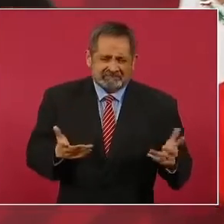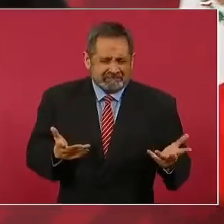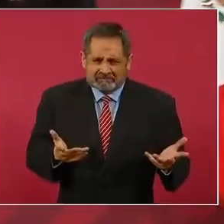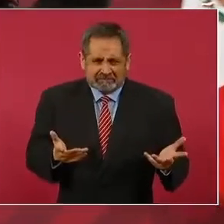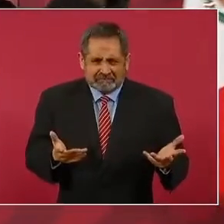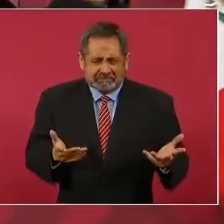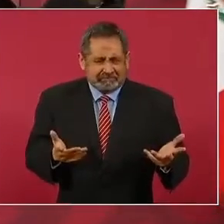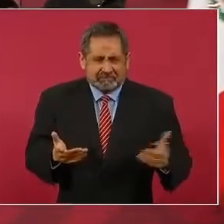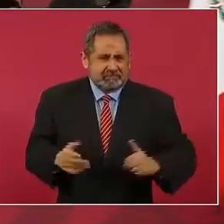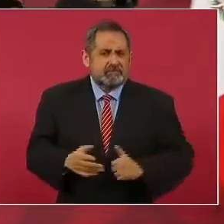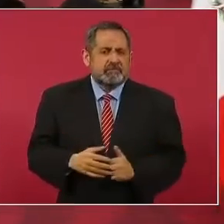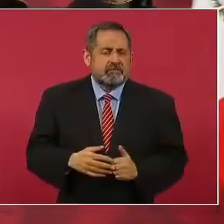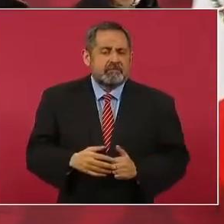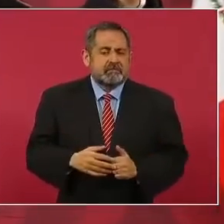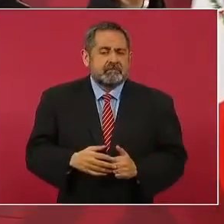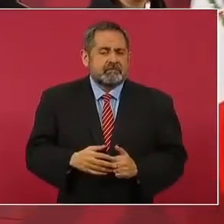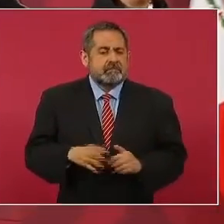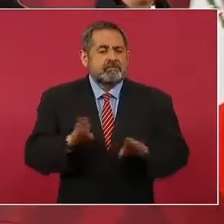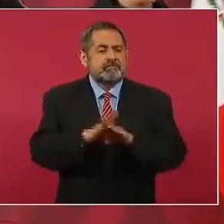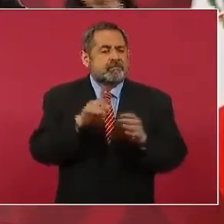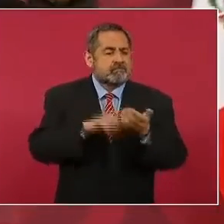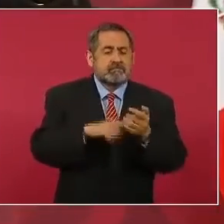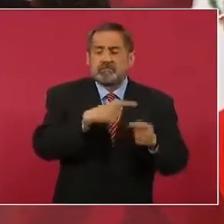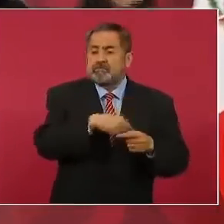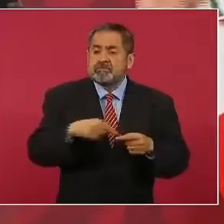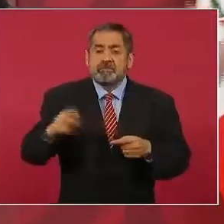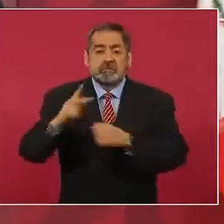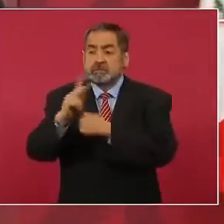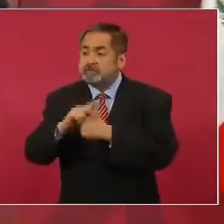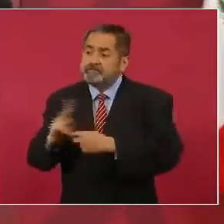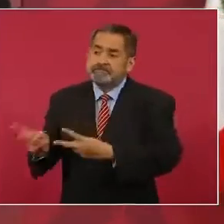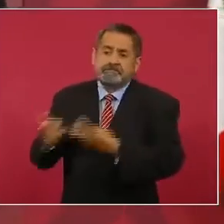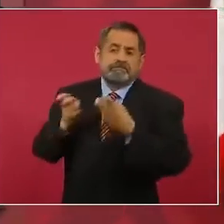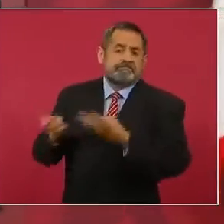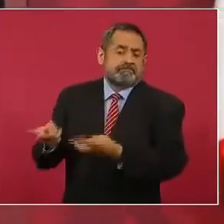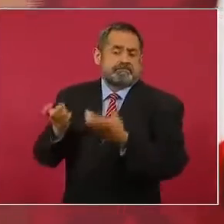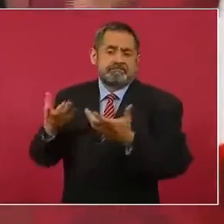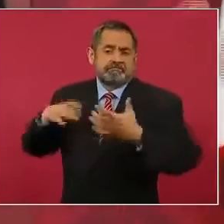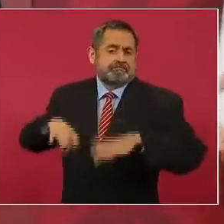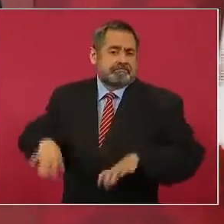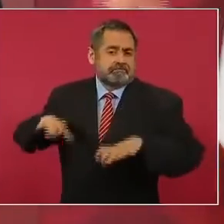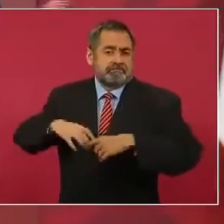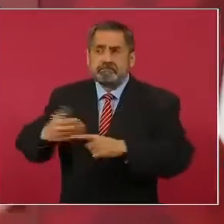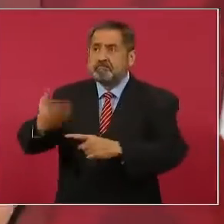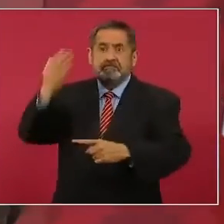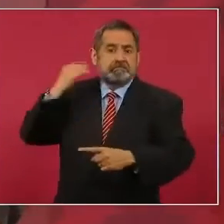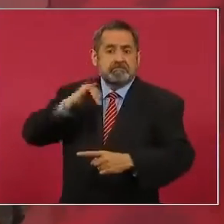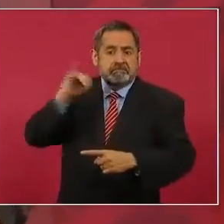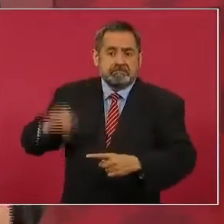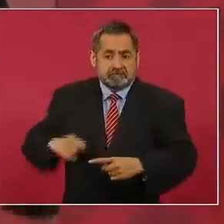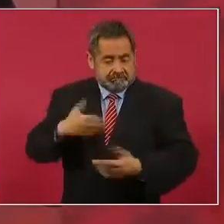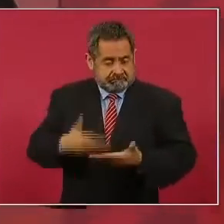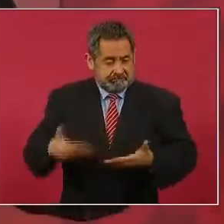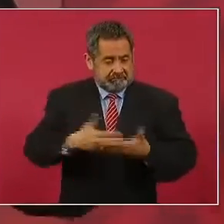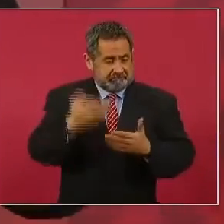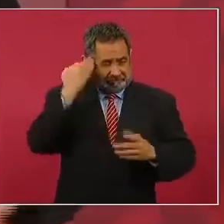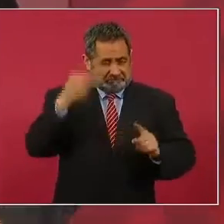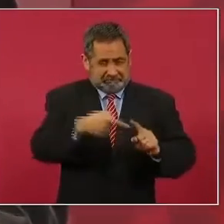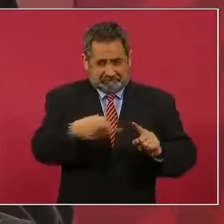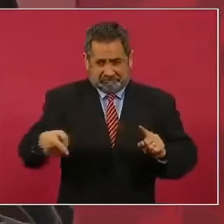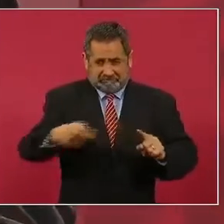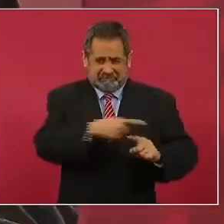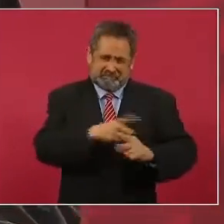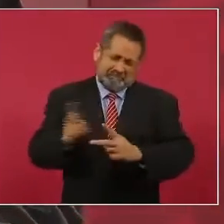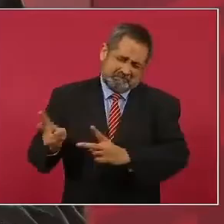cómo se saqueó al país como nunca en la historia. Siempre lo he dicho y se puede